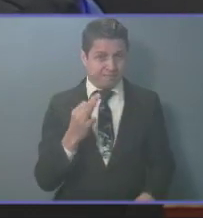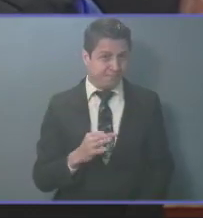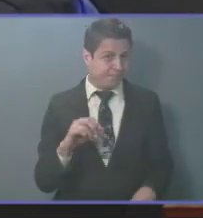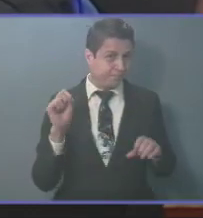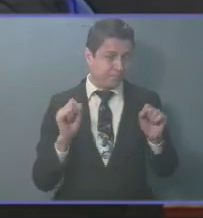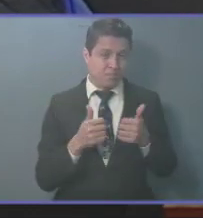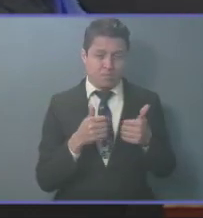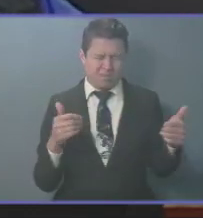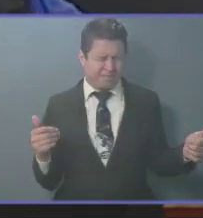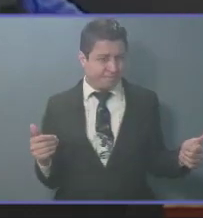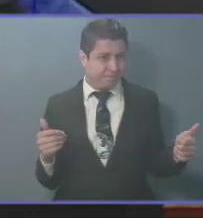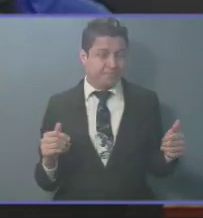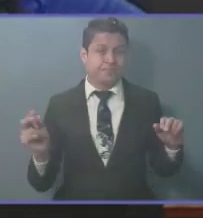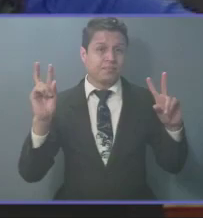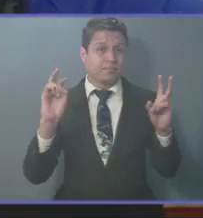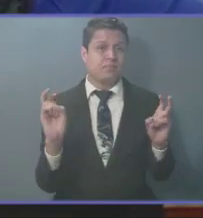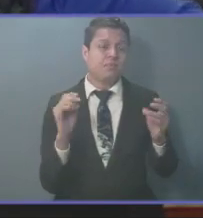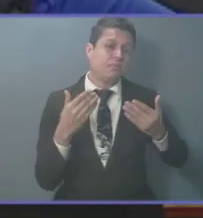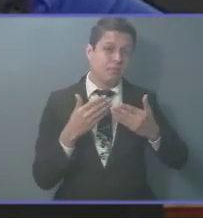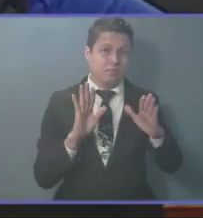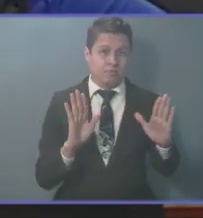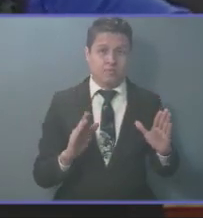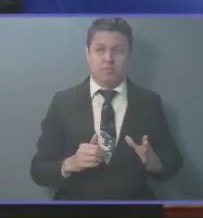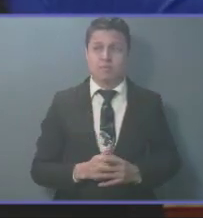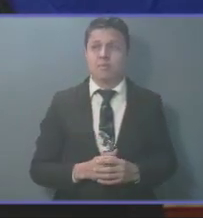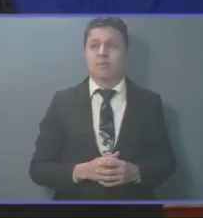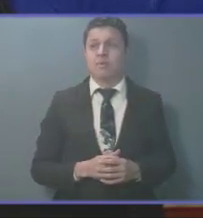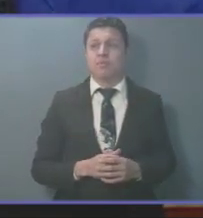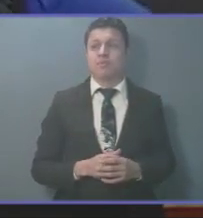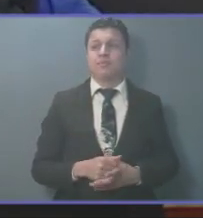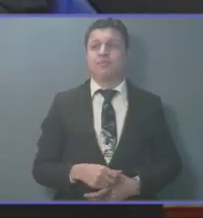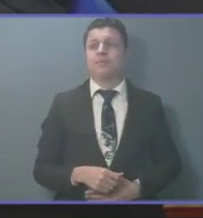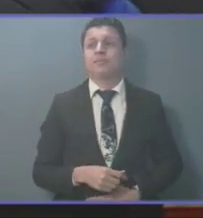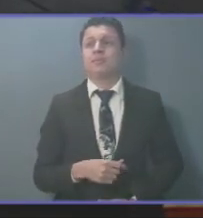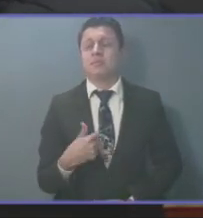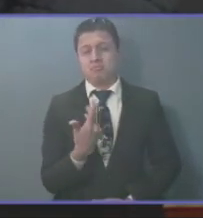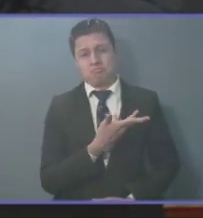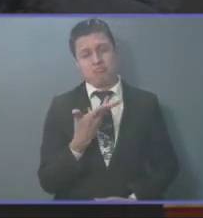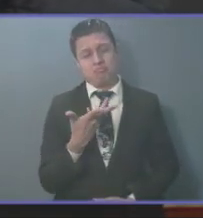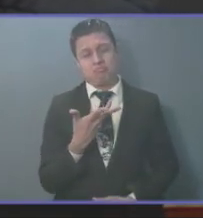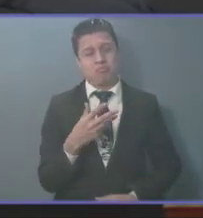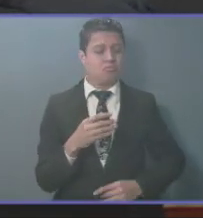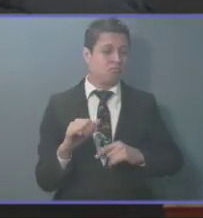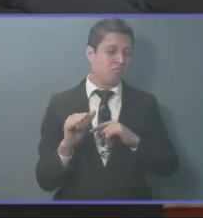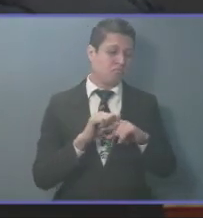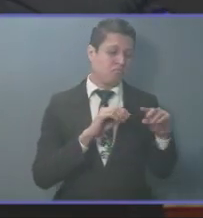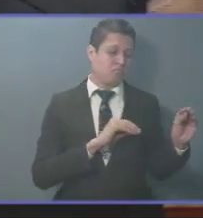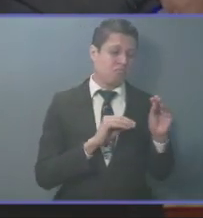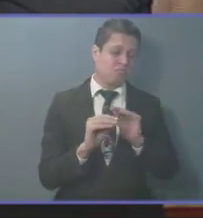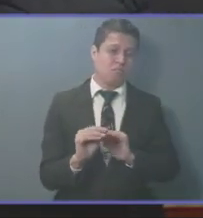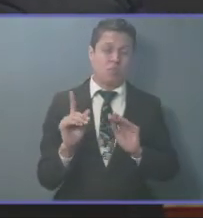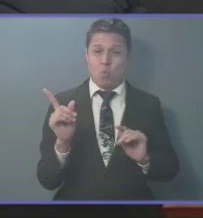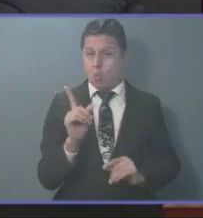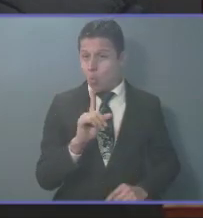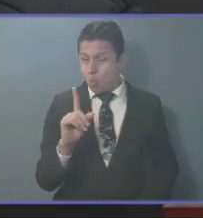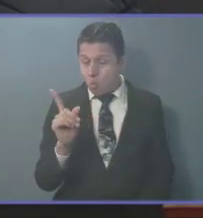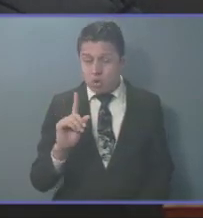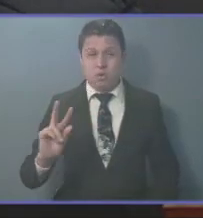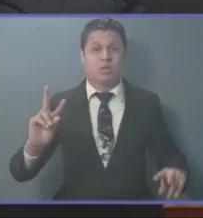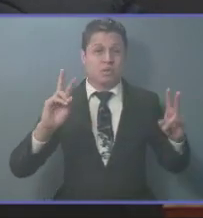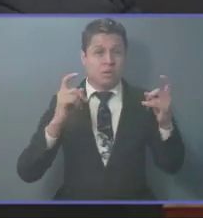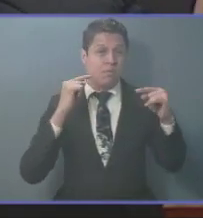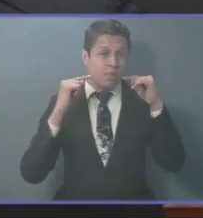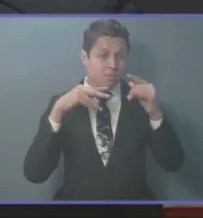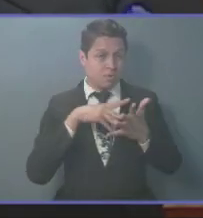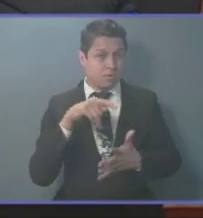puede tratarse como una cosa casual que excepcionalmente vamos a ejercitar. La democracia en El Salvador